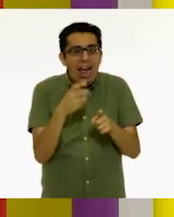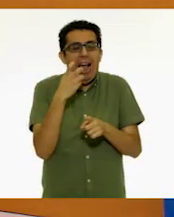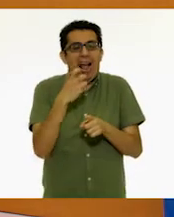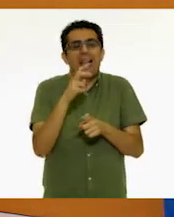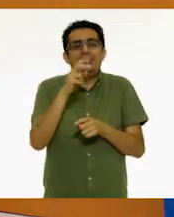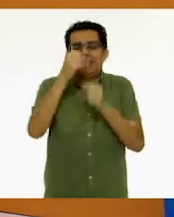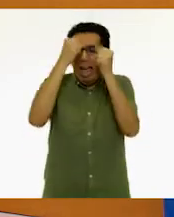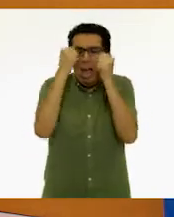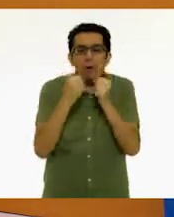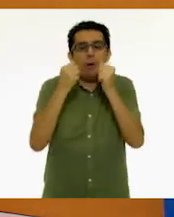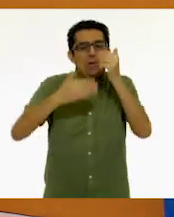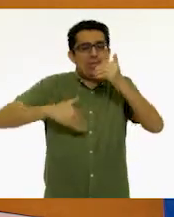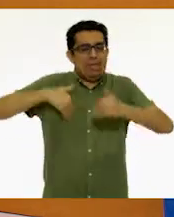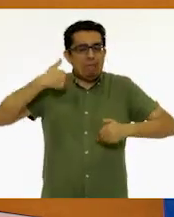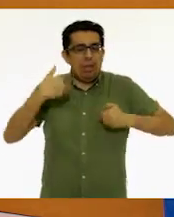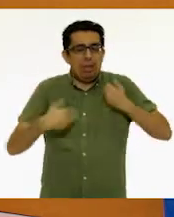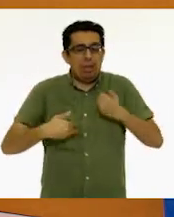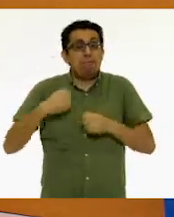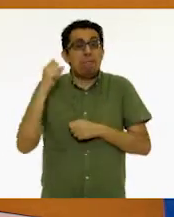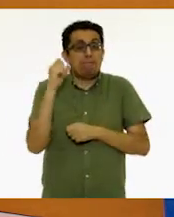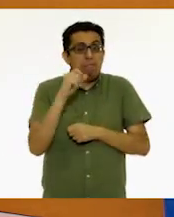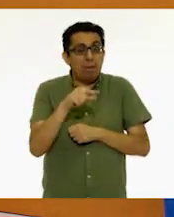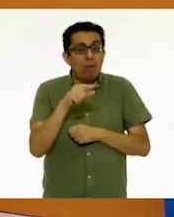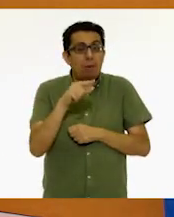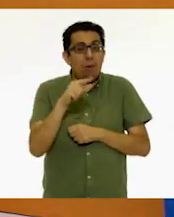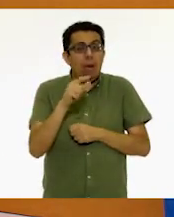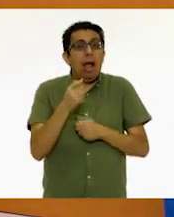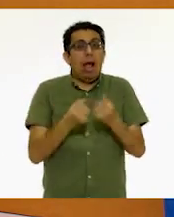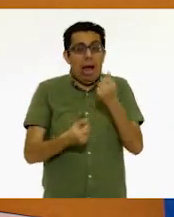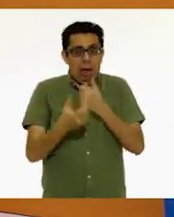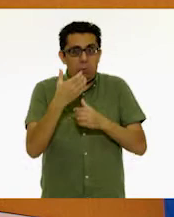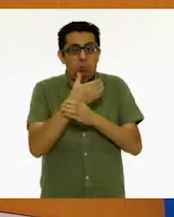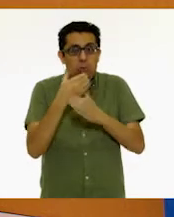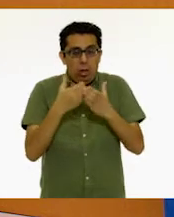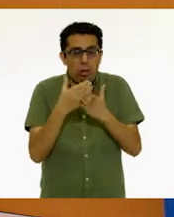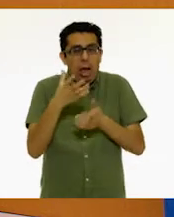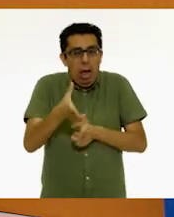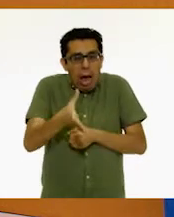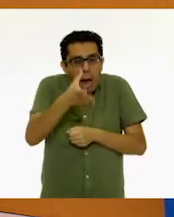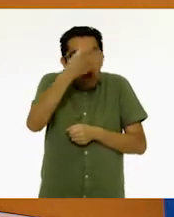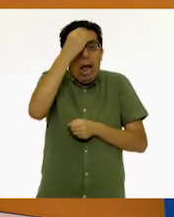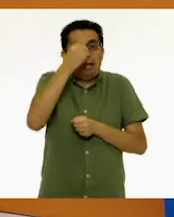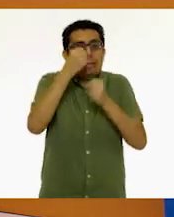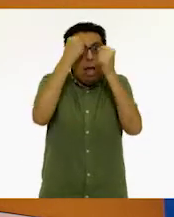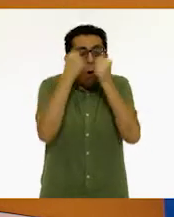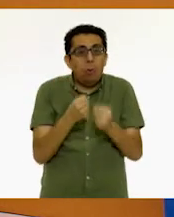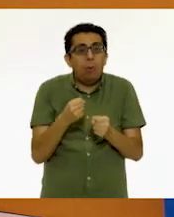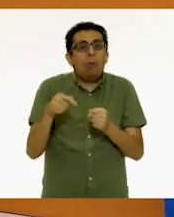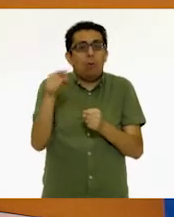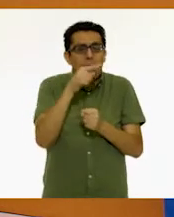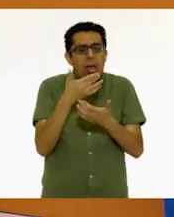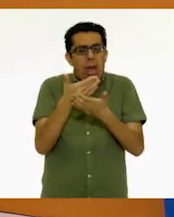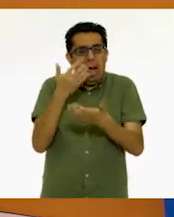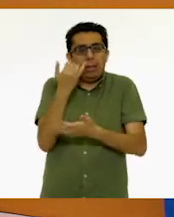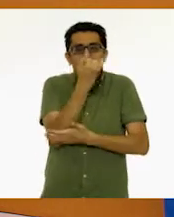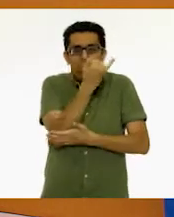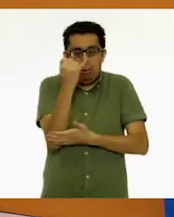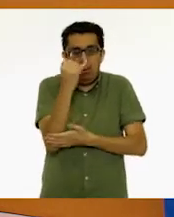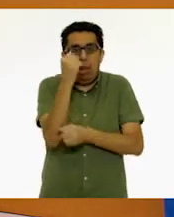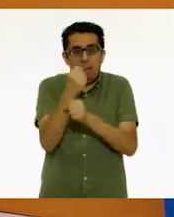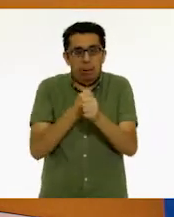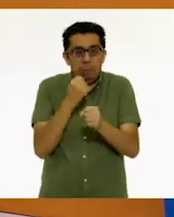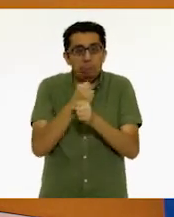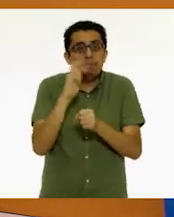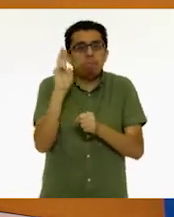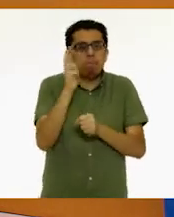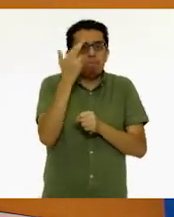muchísimo mientras reforzamos algunos aprendizajes que estuvieron practicando allá en preescolar. ¿Recuerdan que con